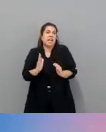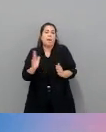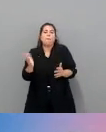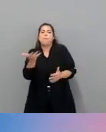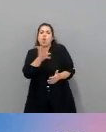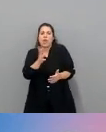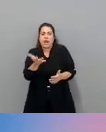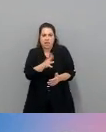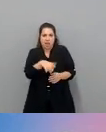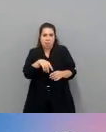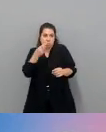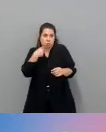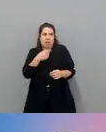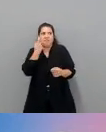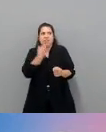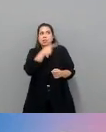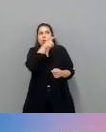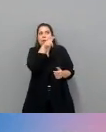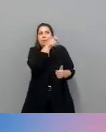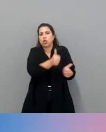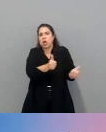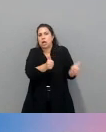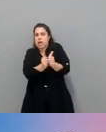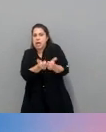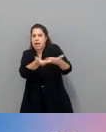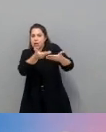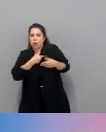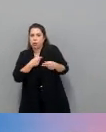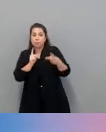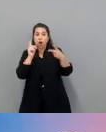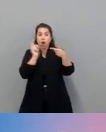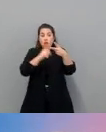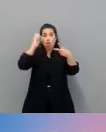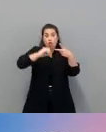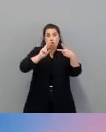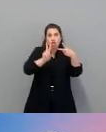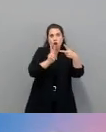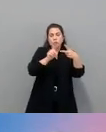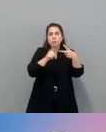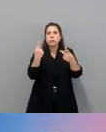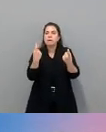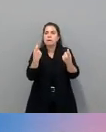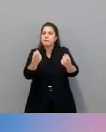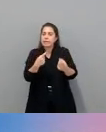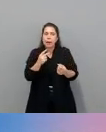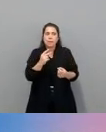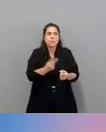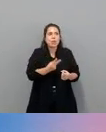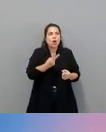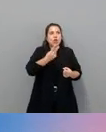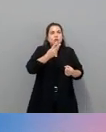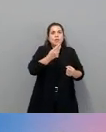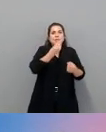tercera persona, ¿no? Un grado 2, bueno, pues a lo mejor ya necesito entre 3 y 4